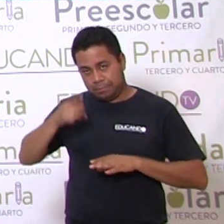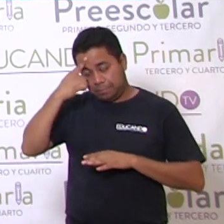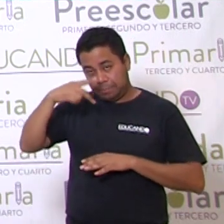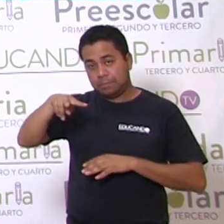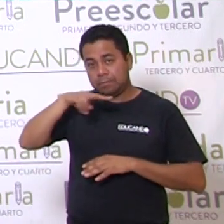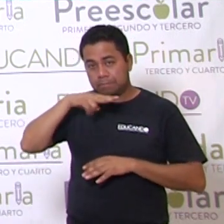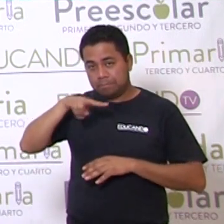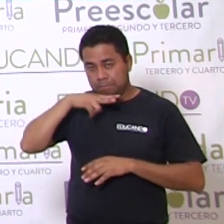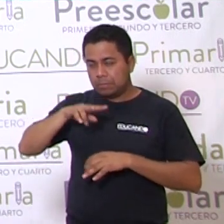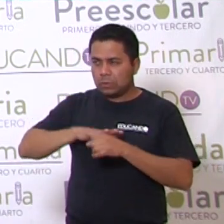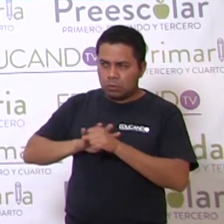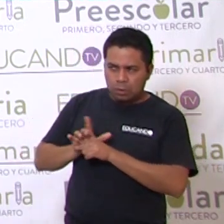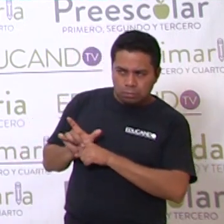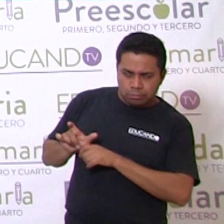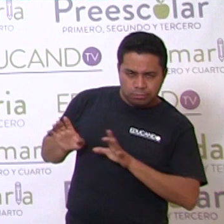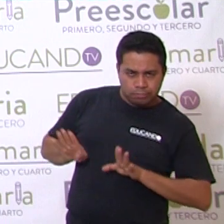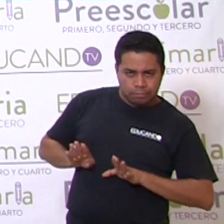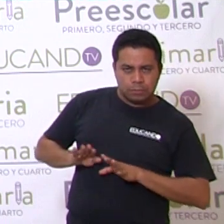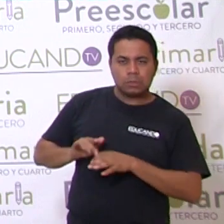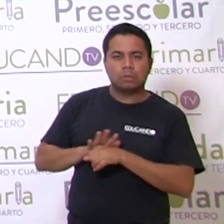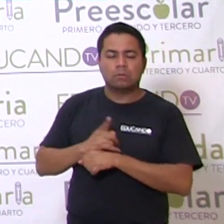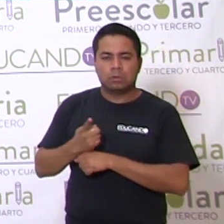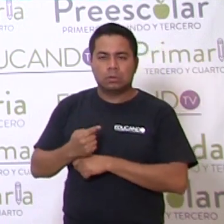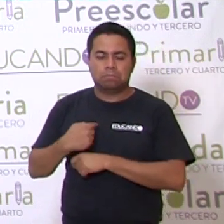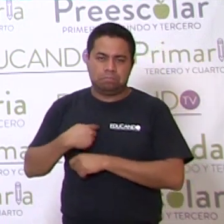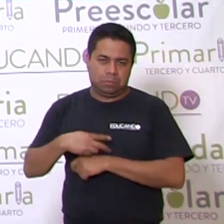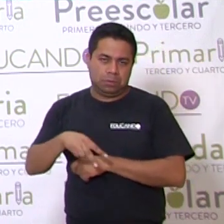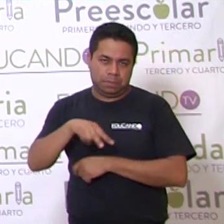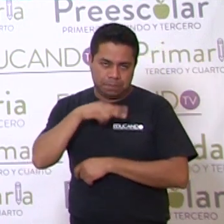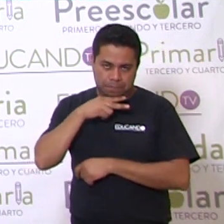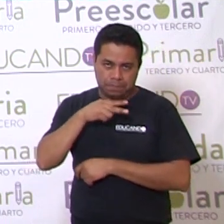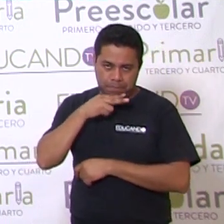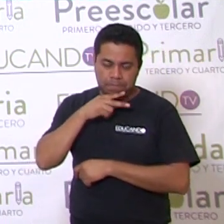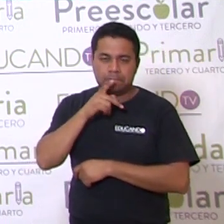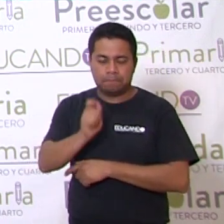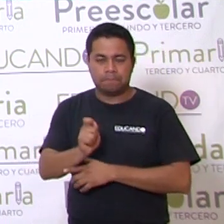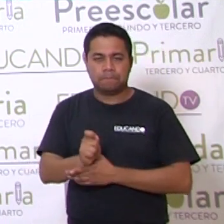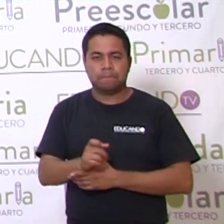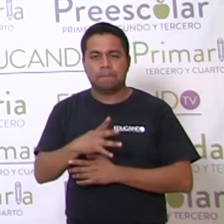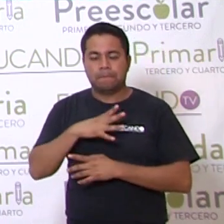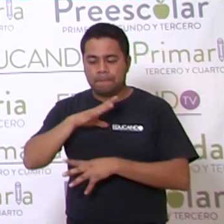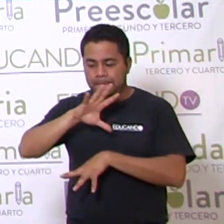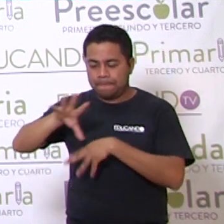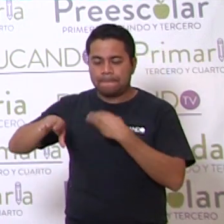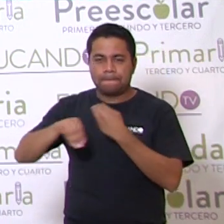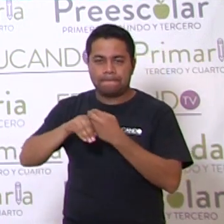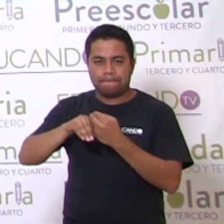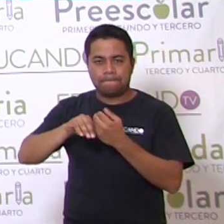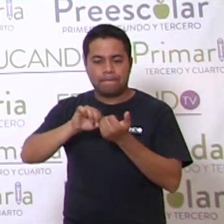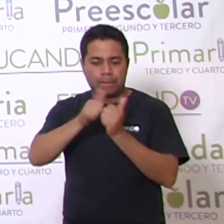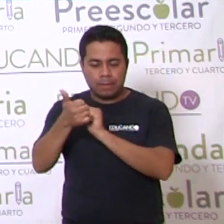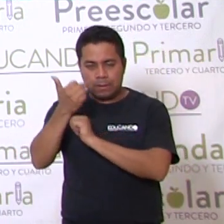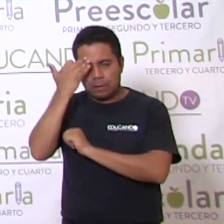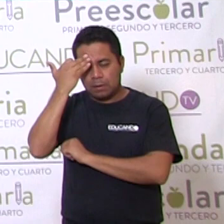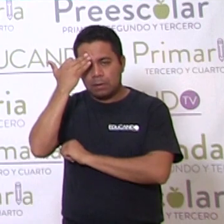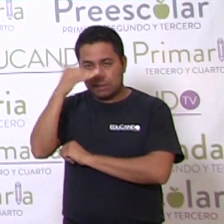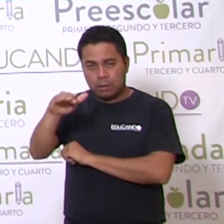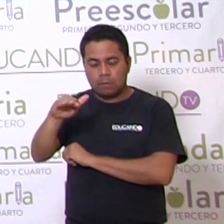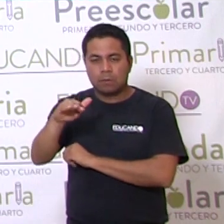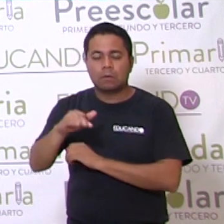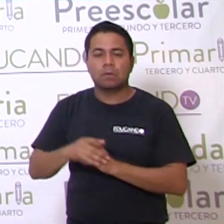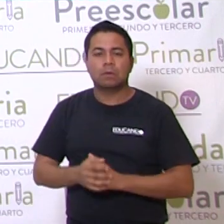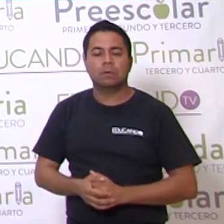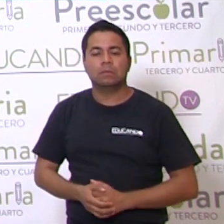verbo. Mucha atención, porque nuestro verbo está conjugado, ¿bien?